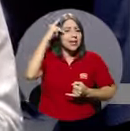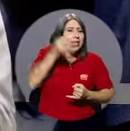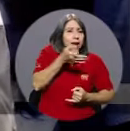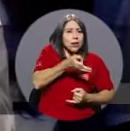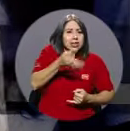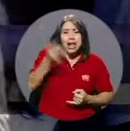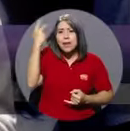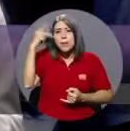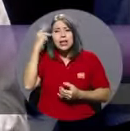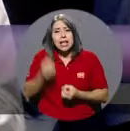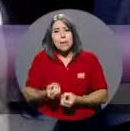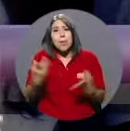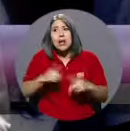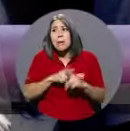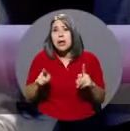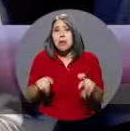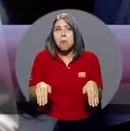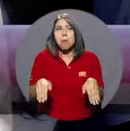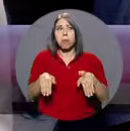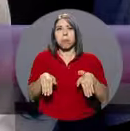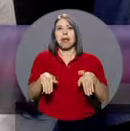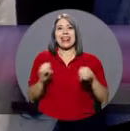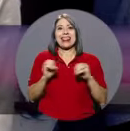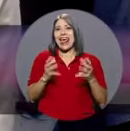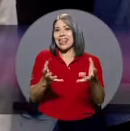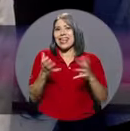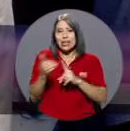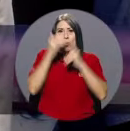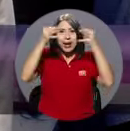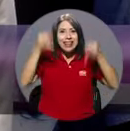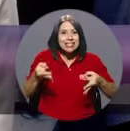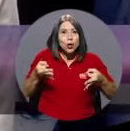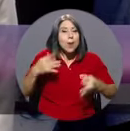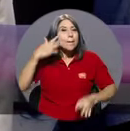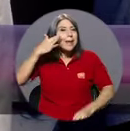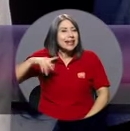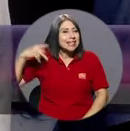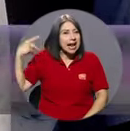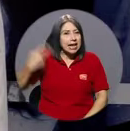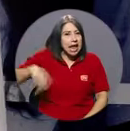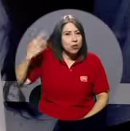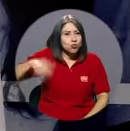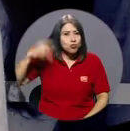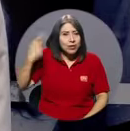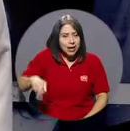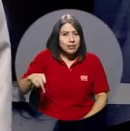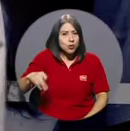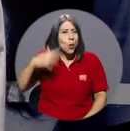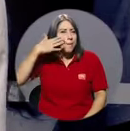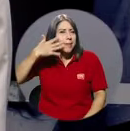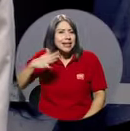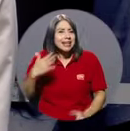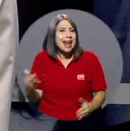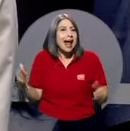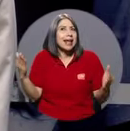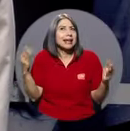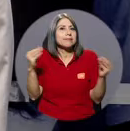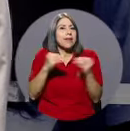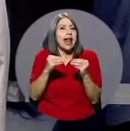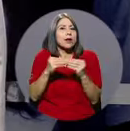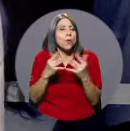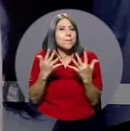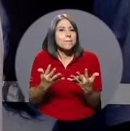política monetaria, política pública, lo que nadie quiere tomar la decisión porque hay, pareciera que hay un riesgo o hay